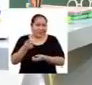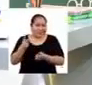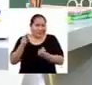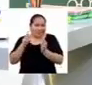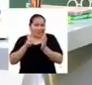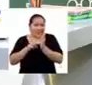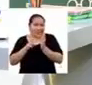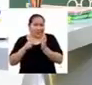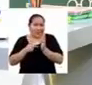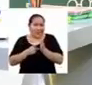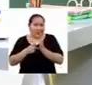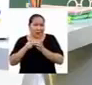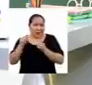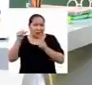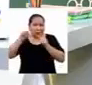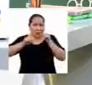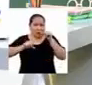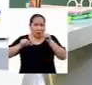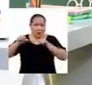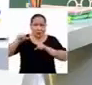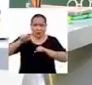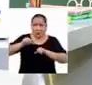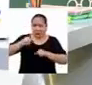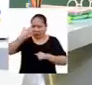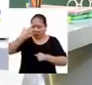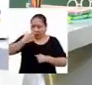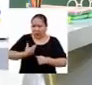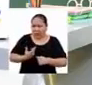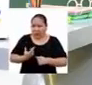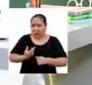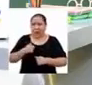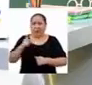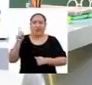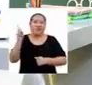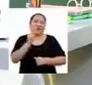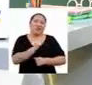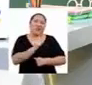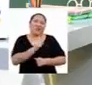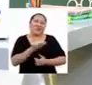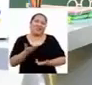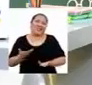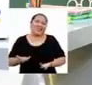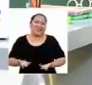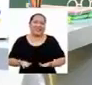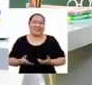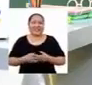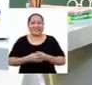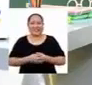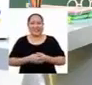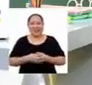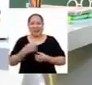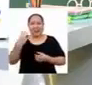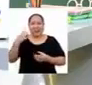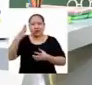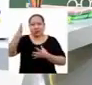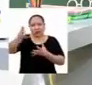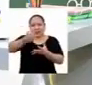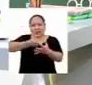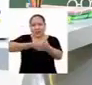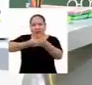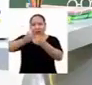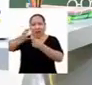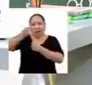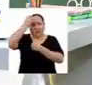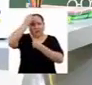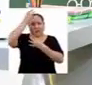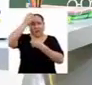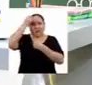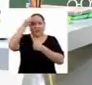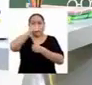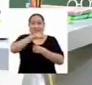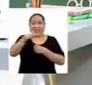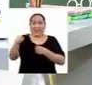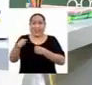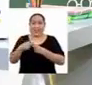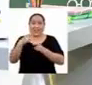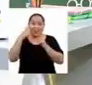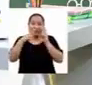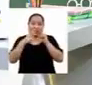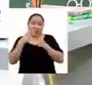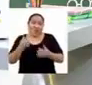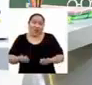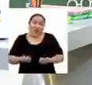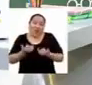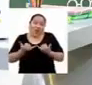que somos científicos? No, simplemente hemos recogido información sobre la situación en que